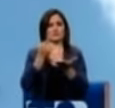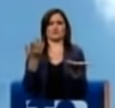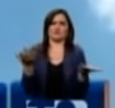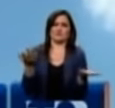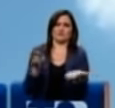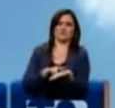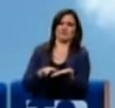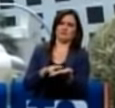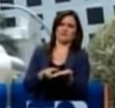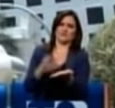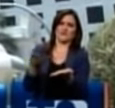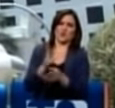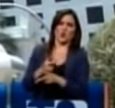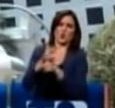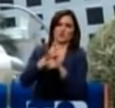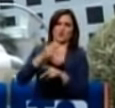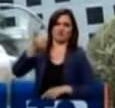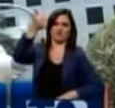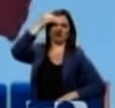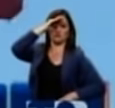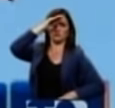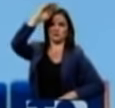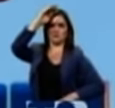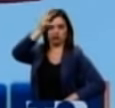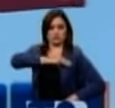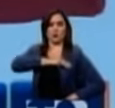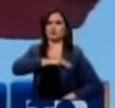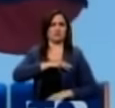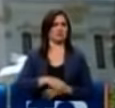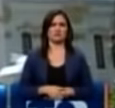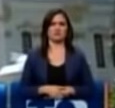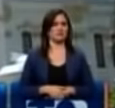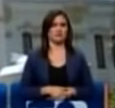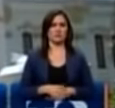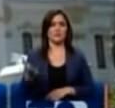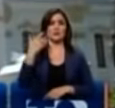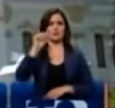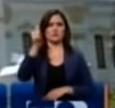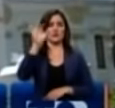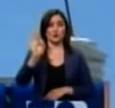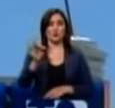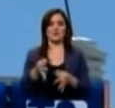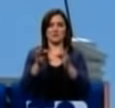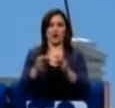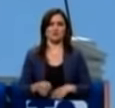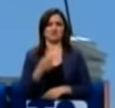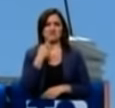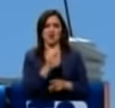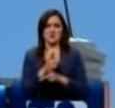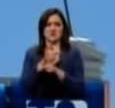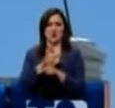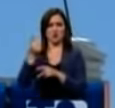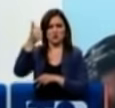no hubo una reunión formal del Consejo de Generales de las Fuerzas Armadas luego de las elecciones del pasado 19 de febrero. Agrega que el Consejo